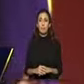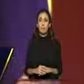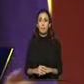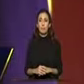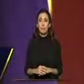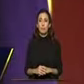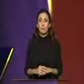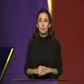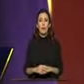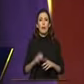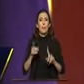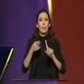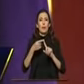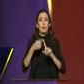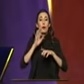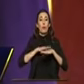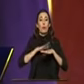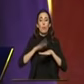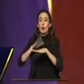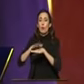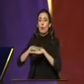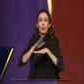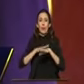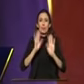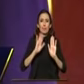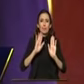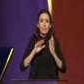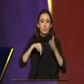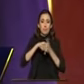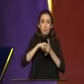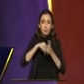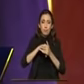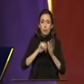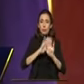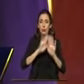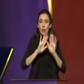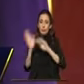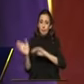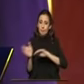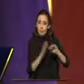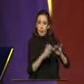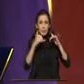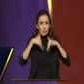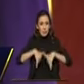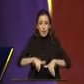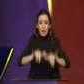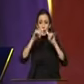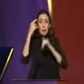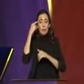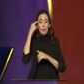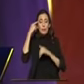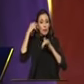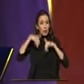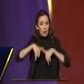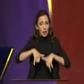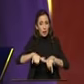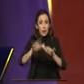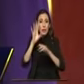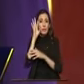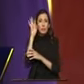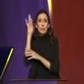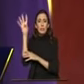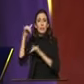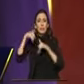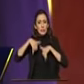El echarse la culpa únicamente frena las cosas. Cada uno, en vez de pensar creativamente,